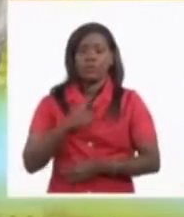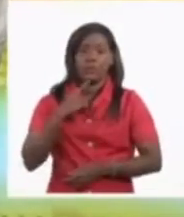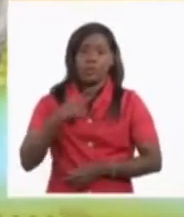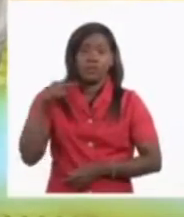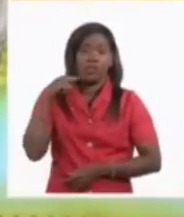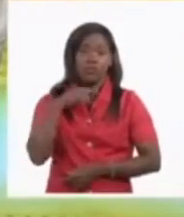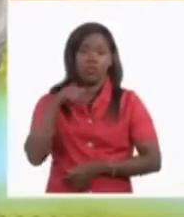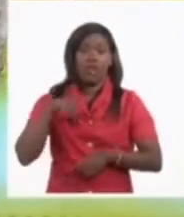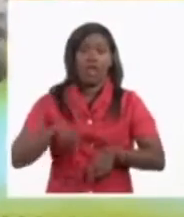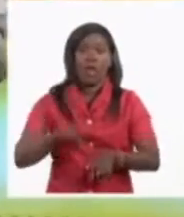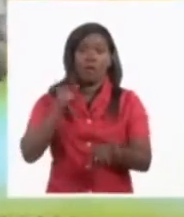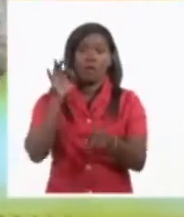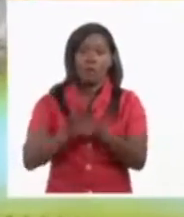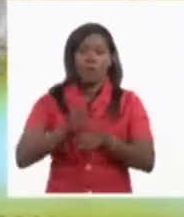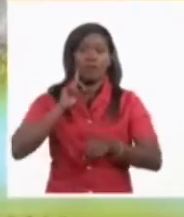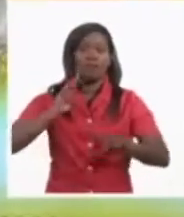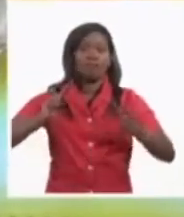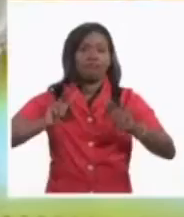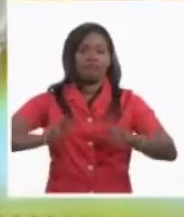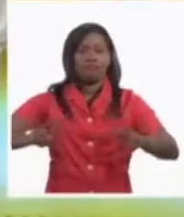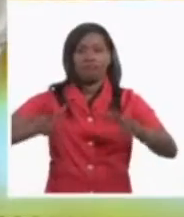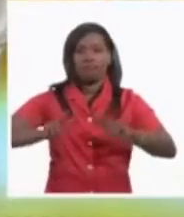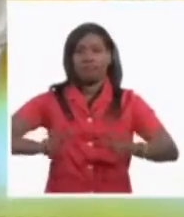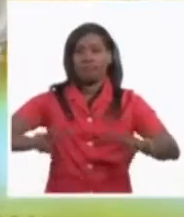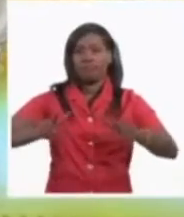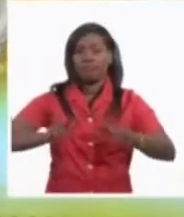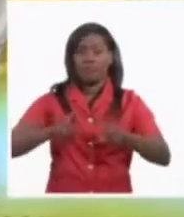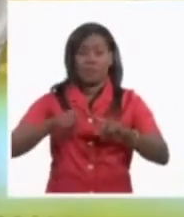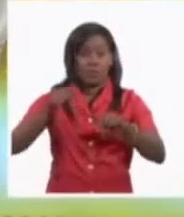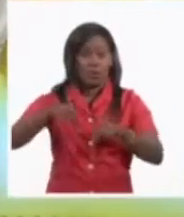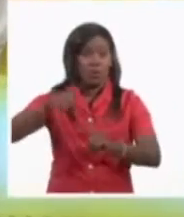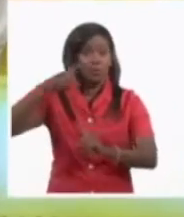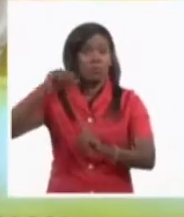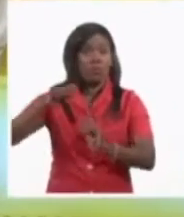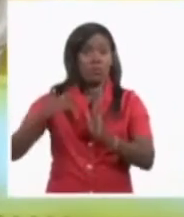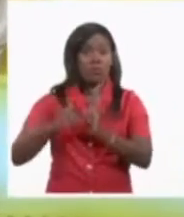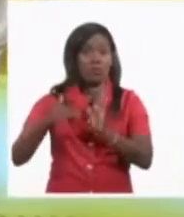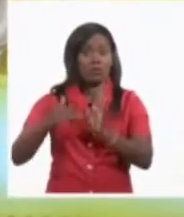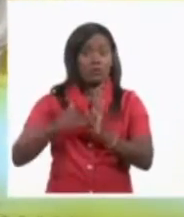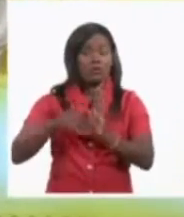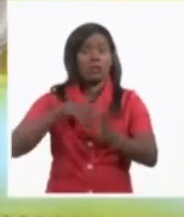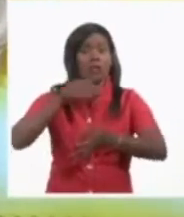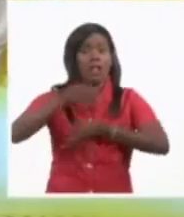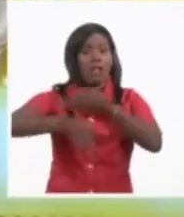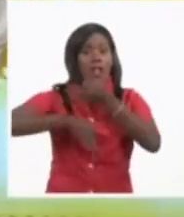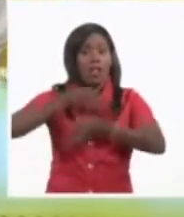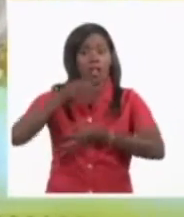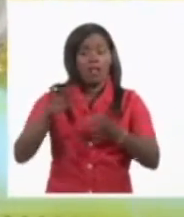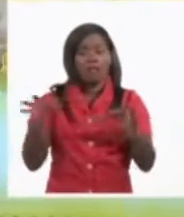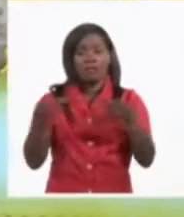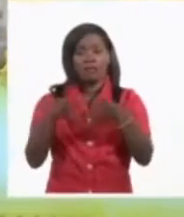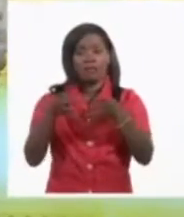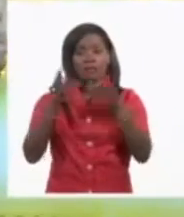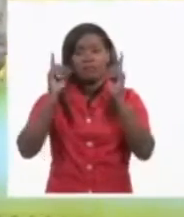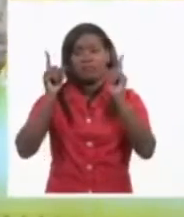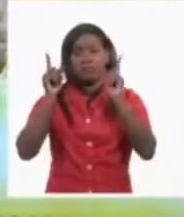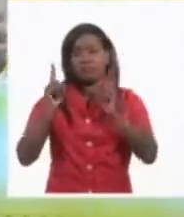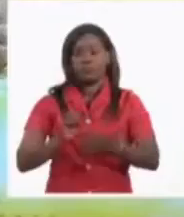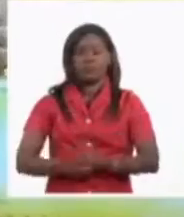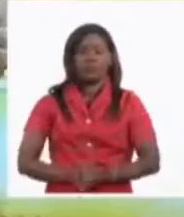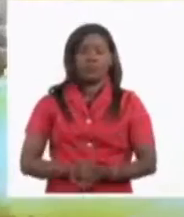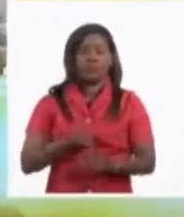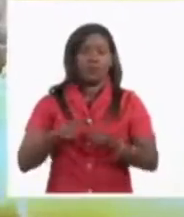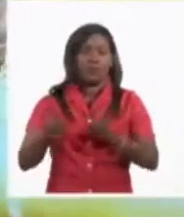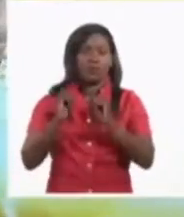una investigación y hoy en la tarde el tema será discutido en el Consejo de Seguridad de la ONU. Vamos al